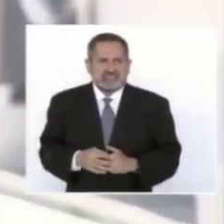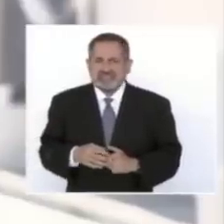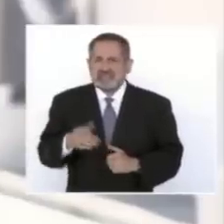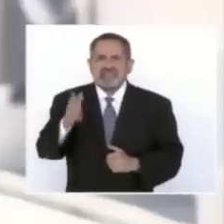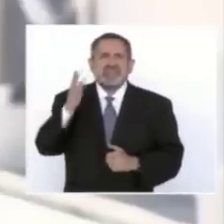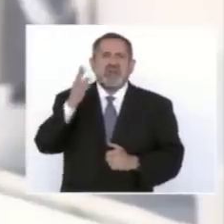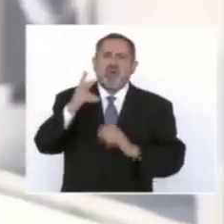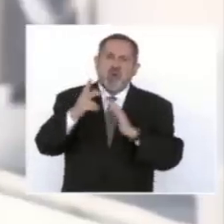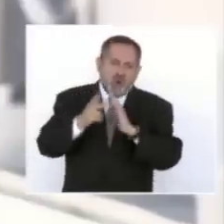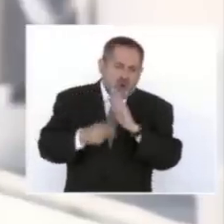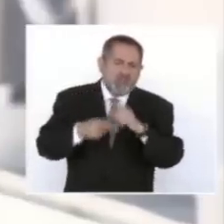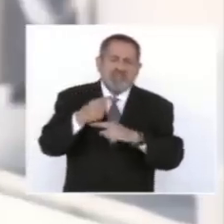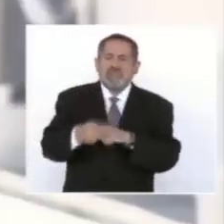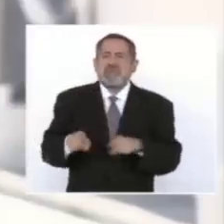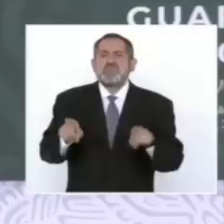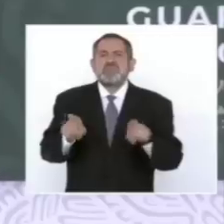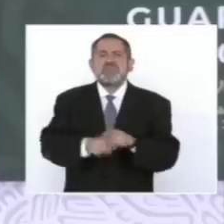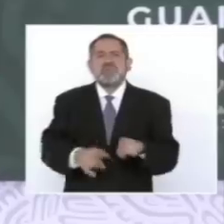cometer el mismo error.